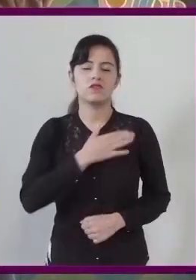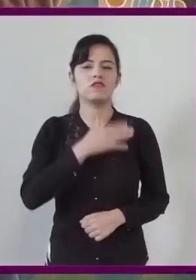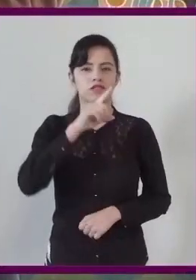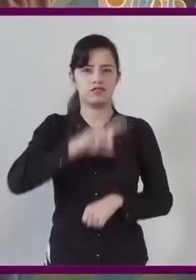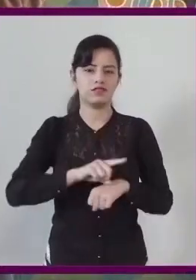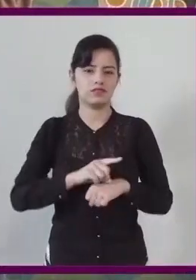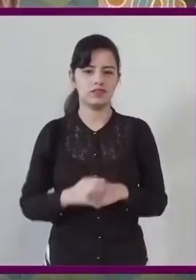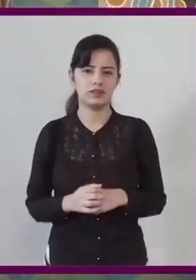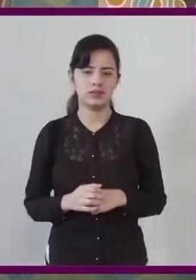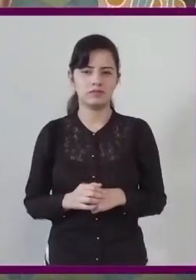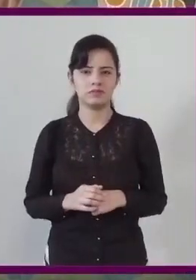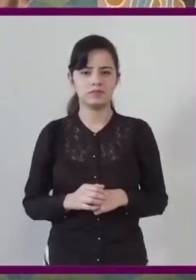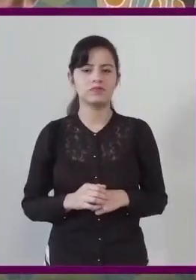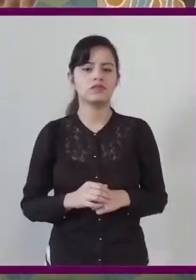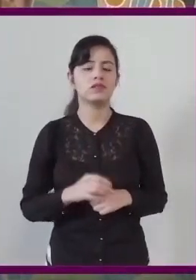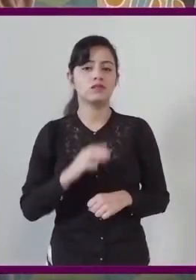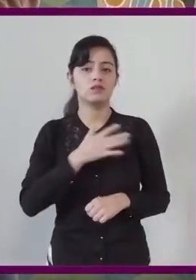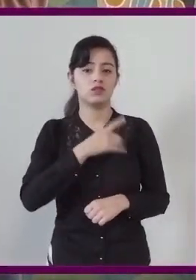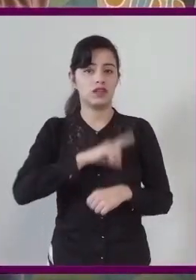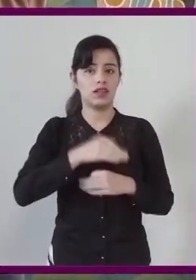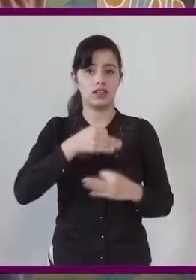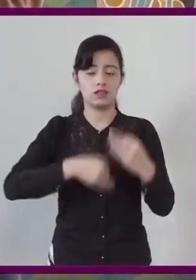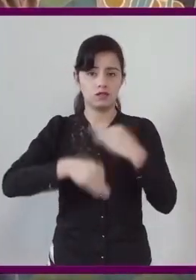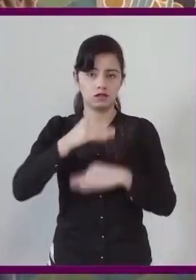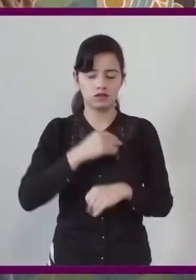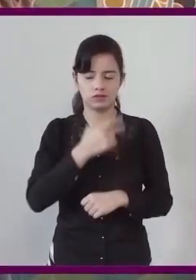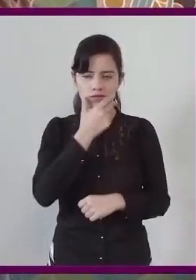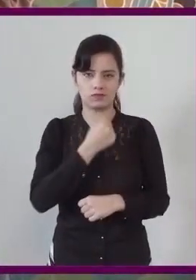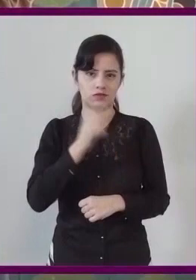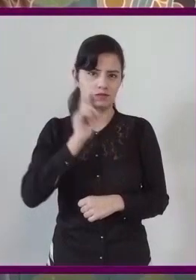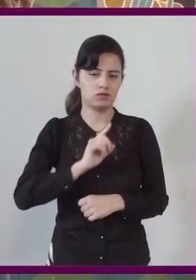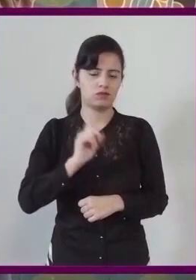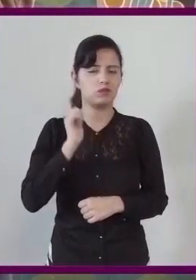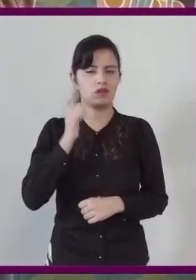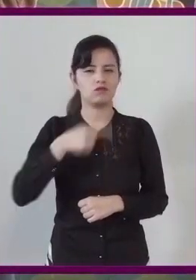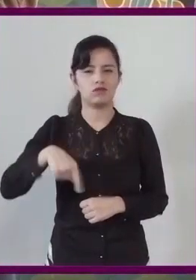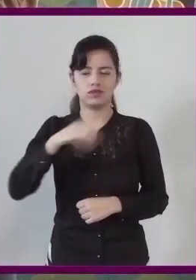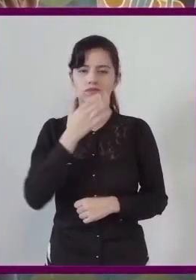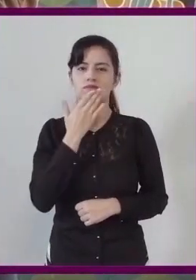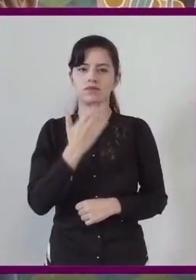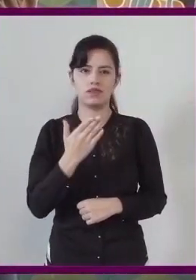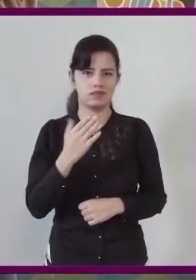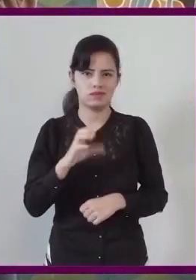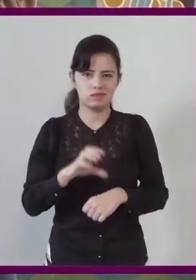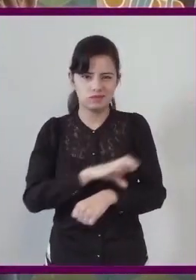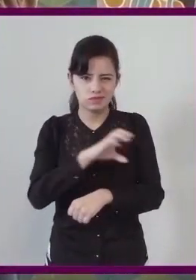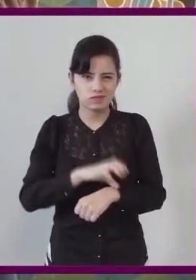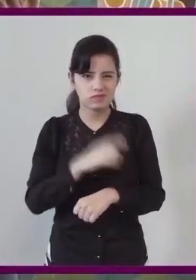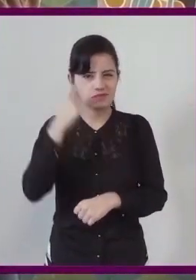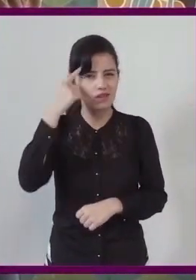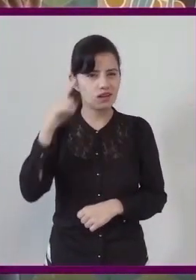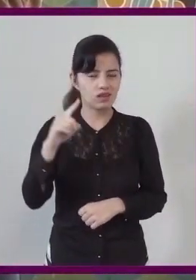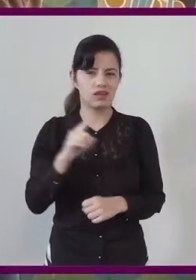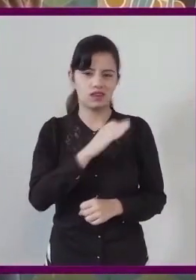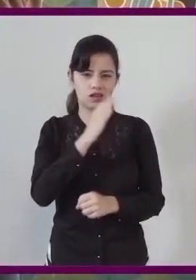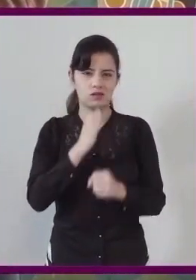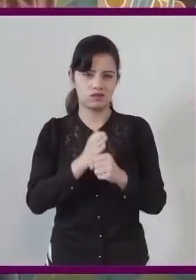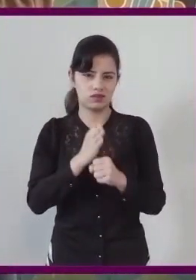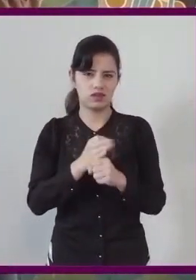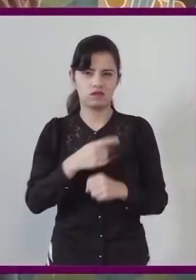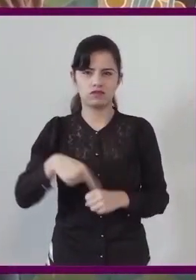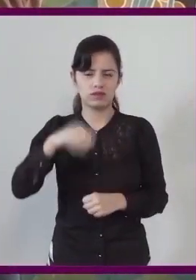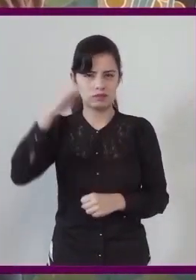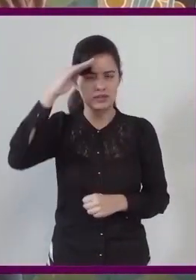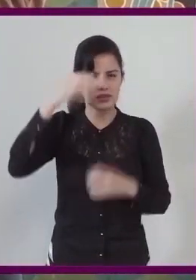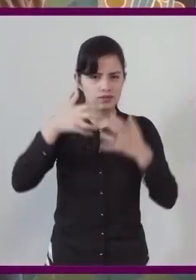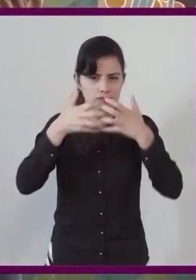Buenos días, Matías. Buen día a todas y a todos. Espero que estén muy bien y con todas las ganas puestas para esta experiencia de